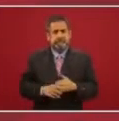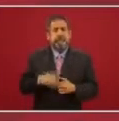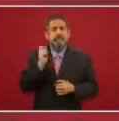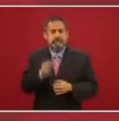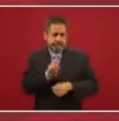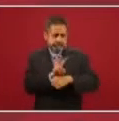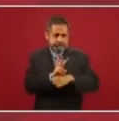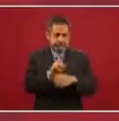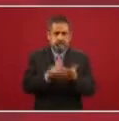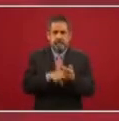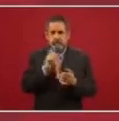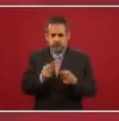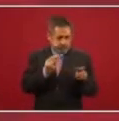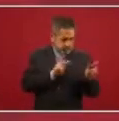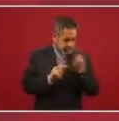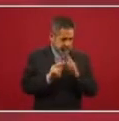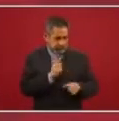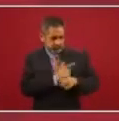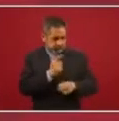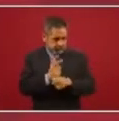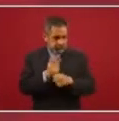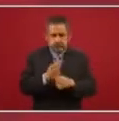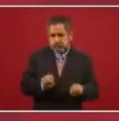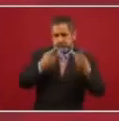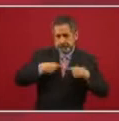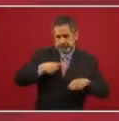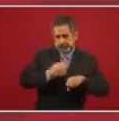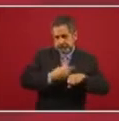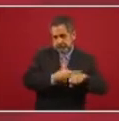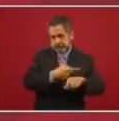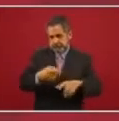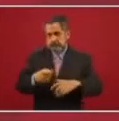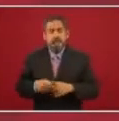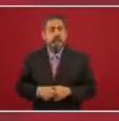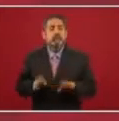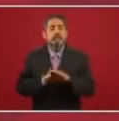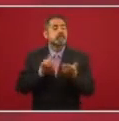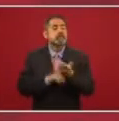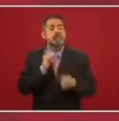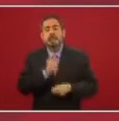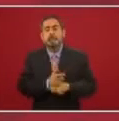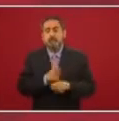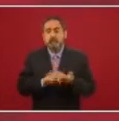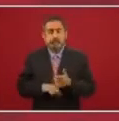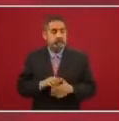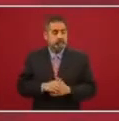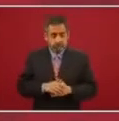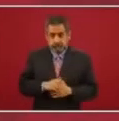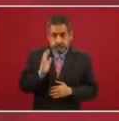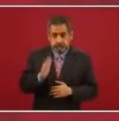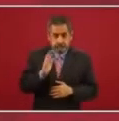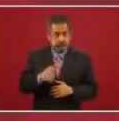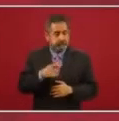modelo de vigilancia básicamente es la manera en que identificamos el fenómeno en la población y el cambio consiste en que una vez que pasáramos